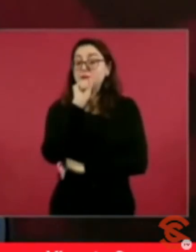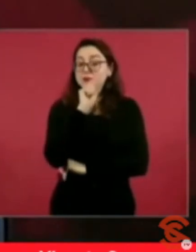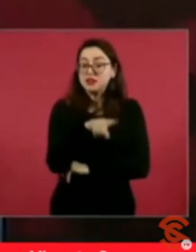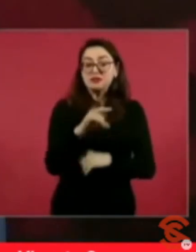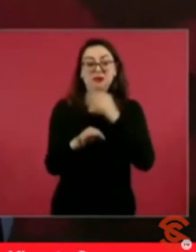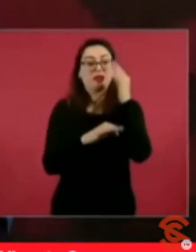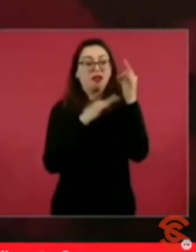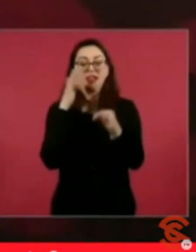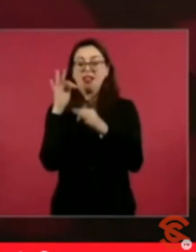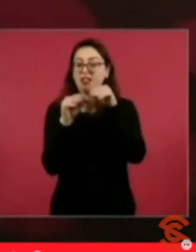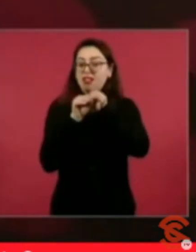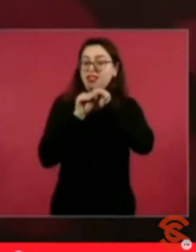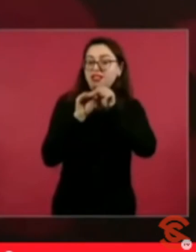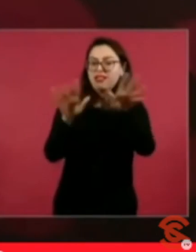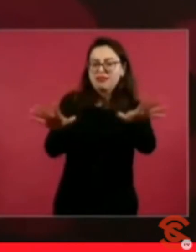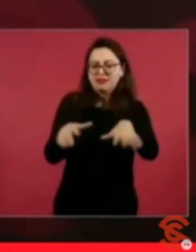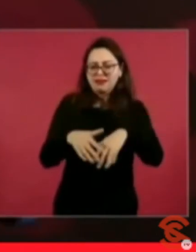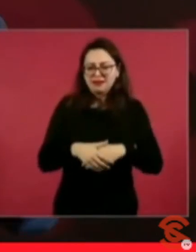Y